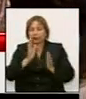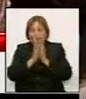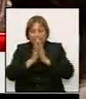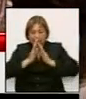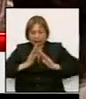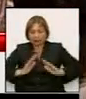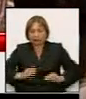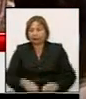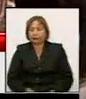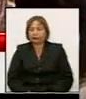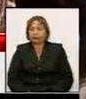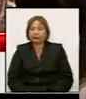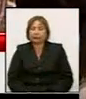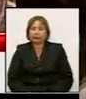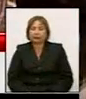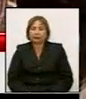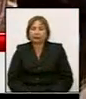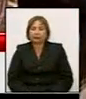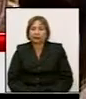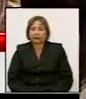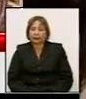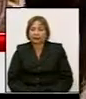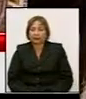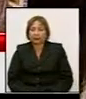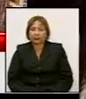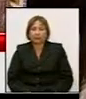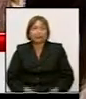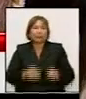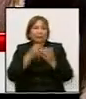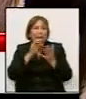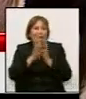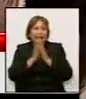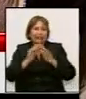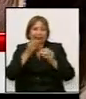descansen en paz. Paz y bien.